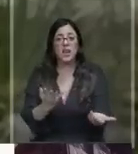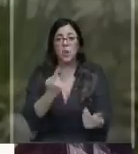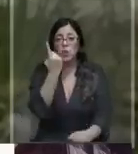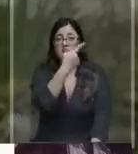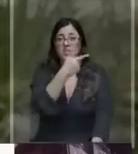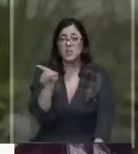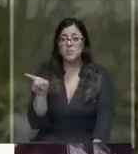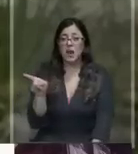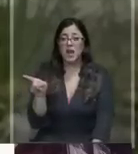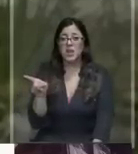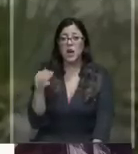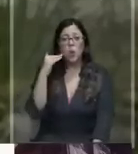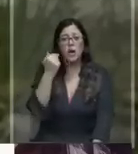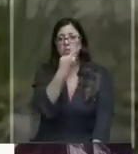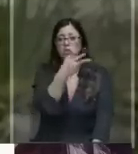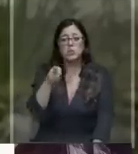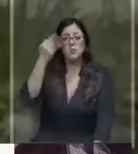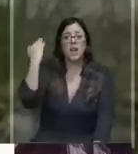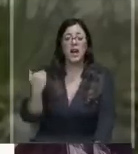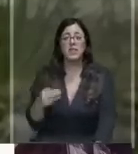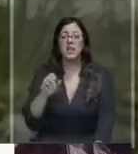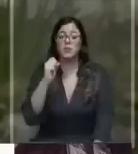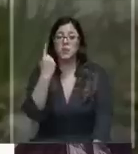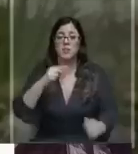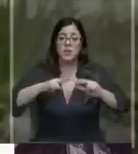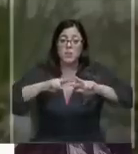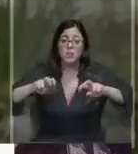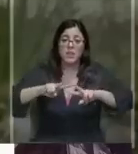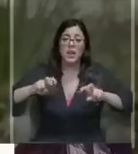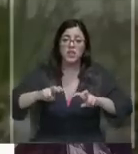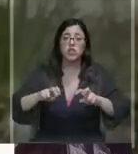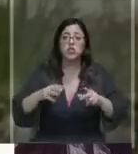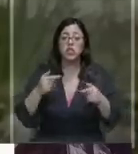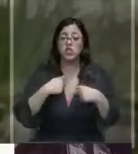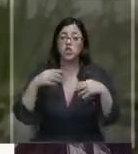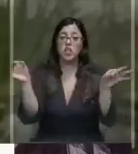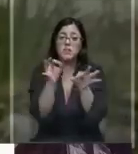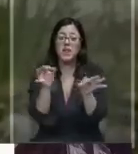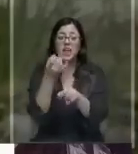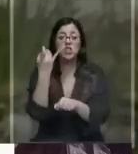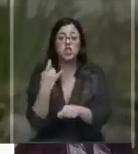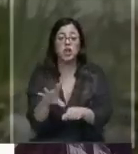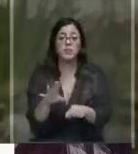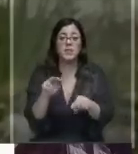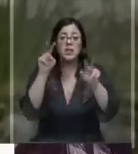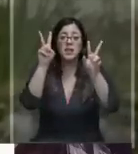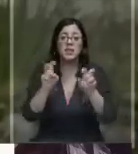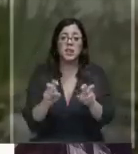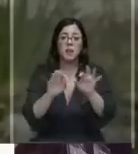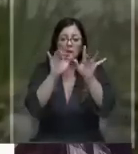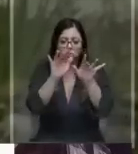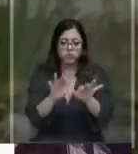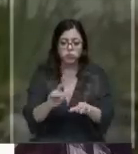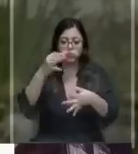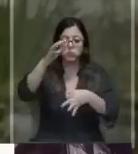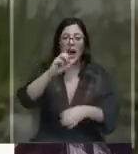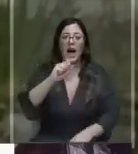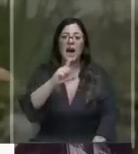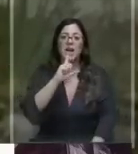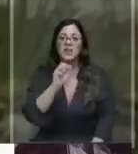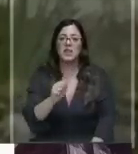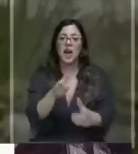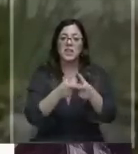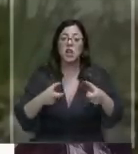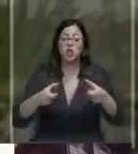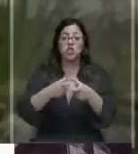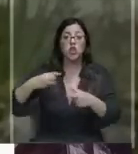semana y media, casi dos semanas, el primer sumario del que te hablaba, que tenía solamente referencia al acta del Consejo Municipal, se